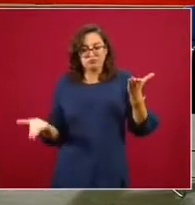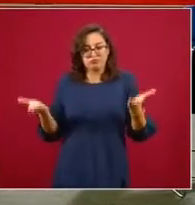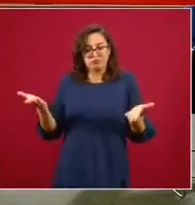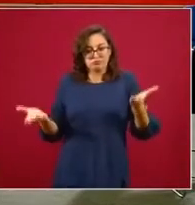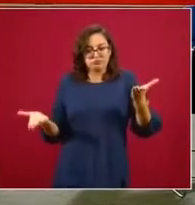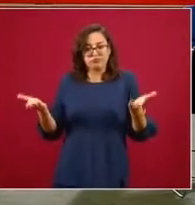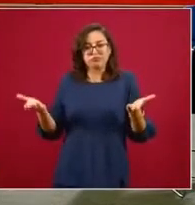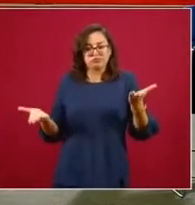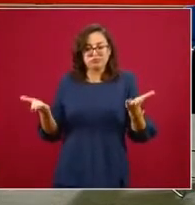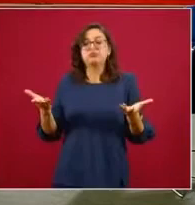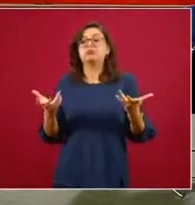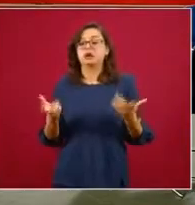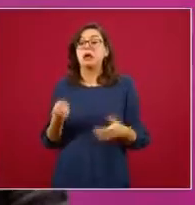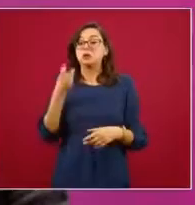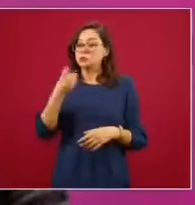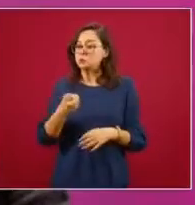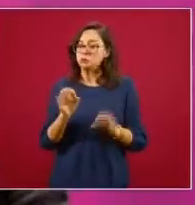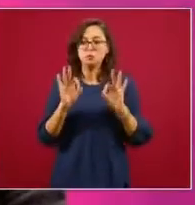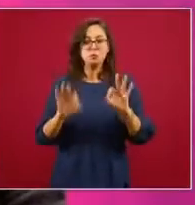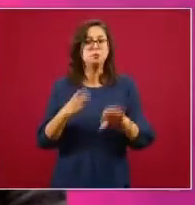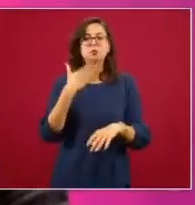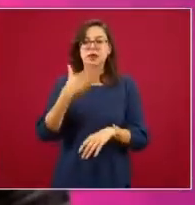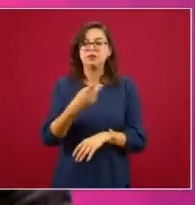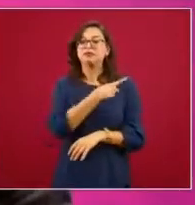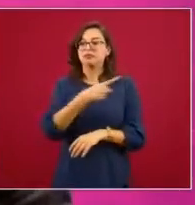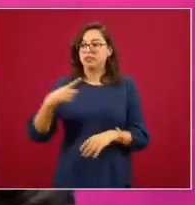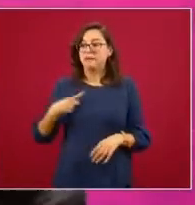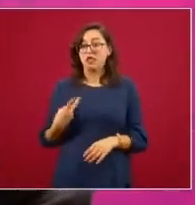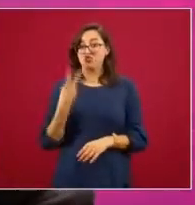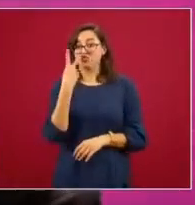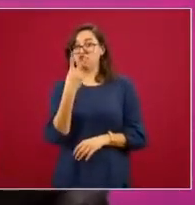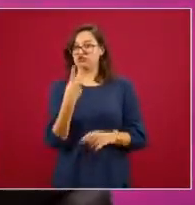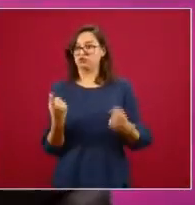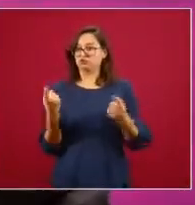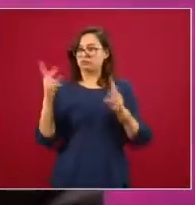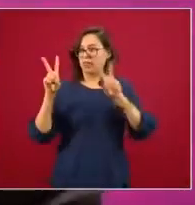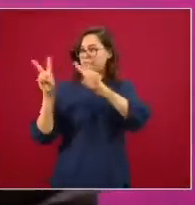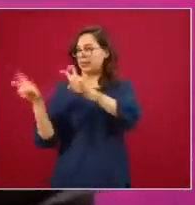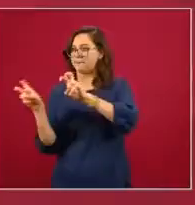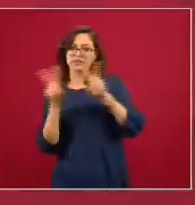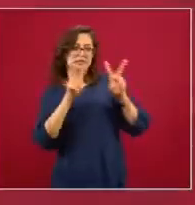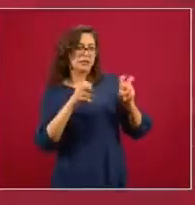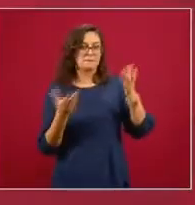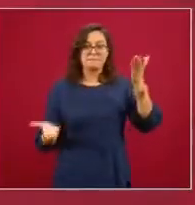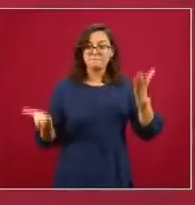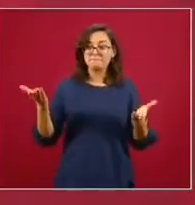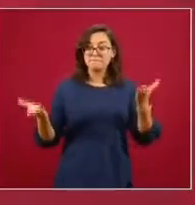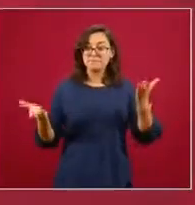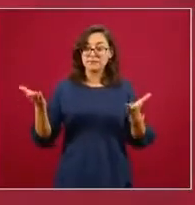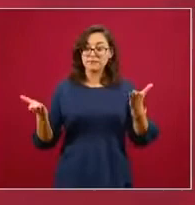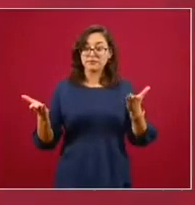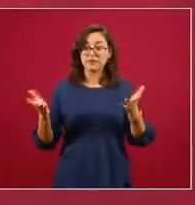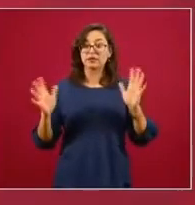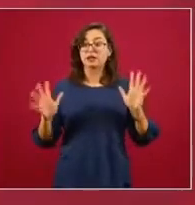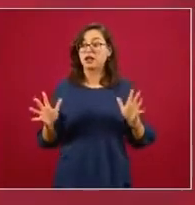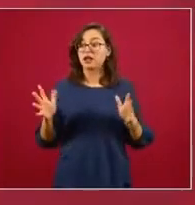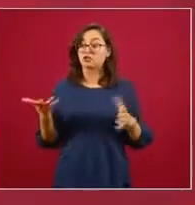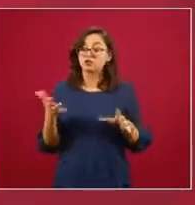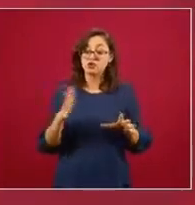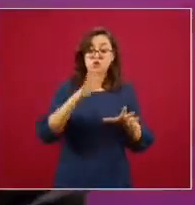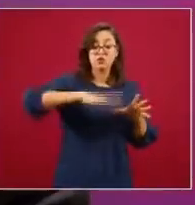Ciudad de México. Esto es un modelo muy productivo de cómo debe abordarse y estar siempre preparados,